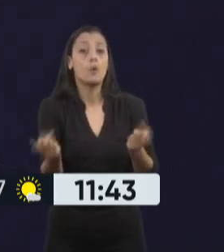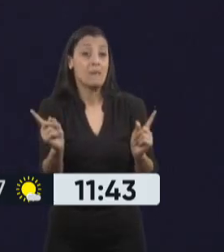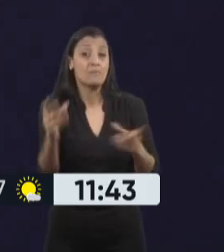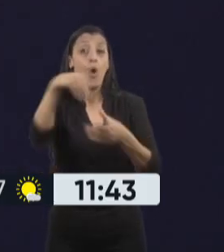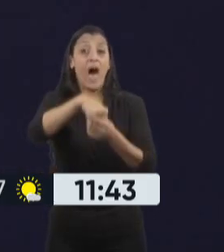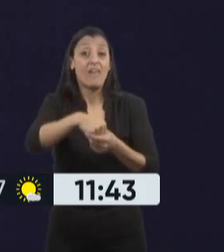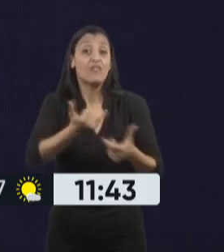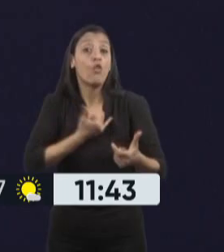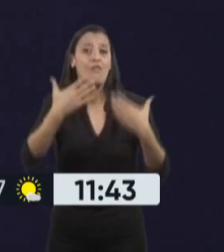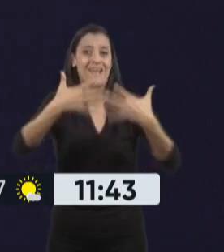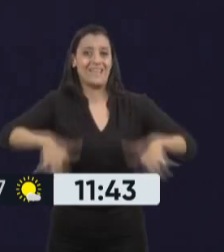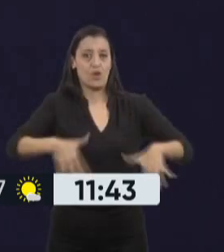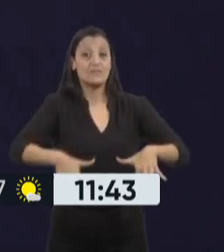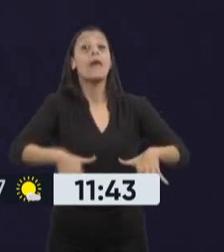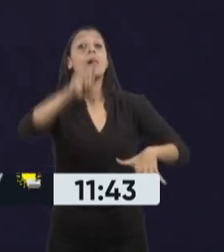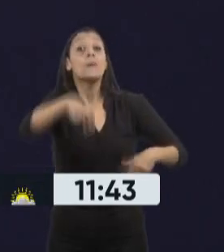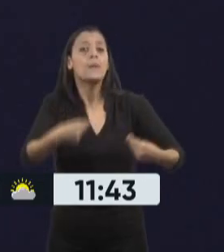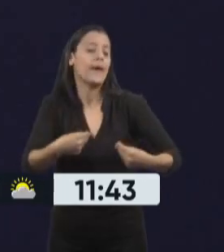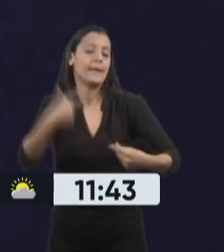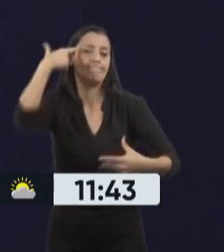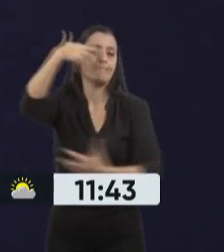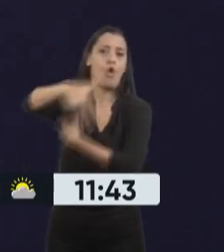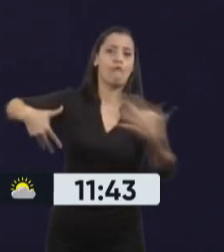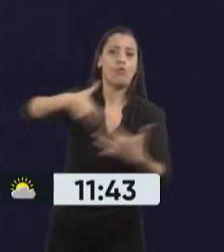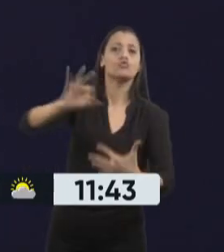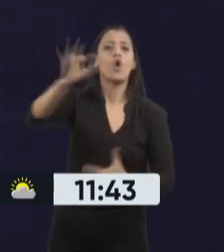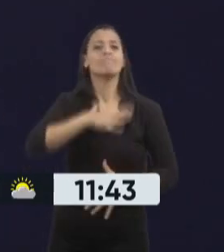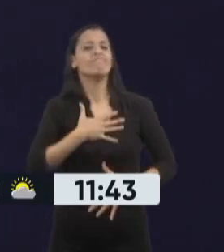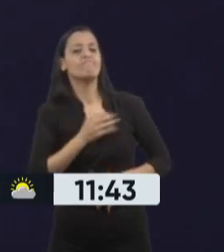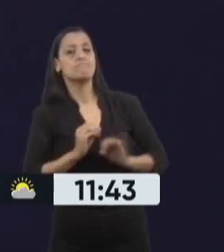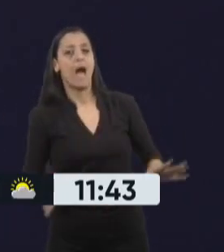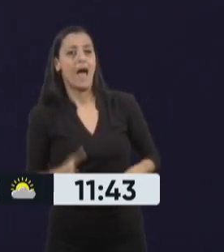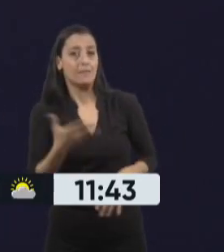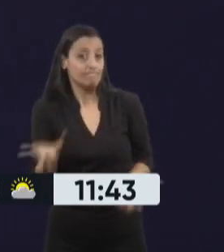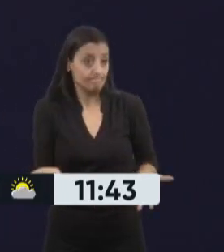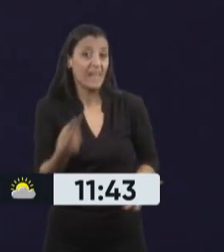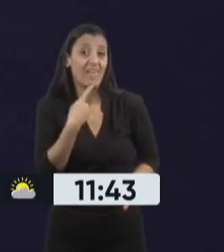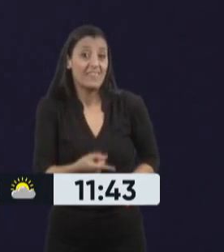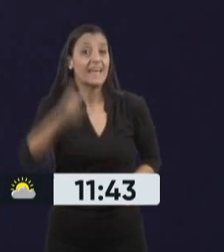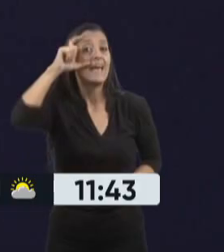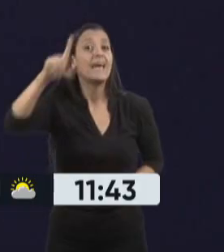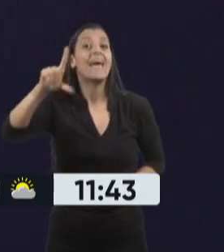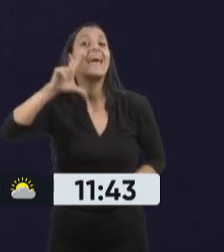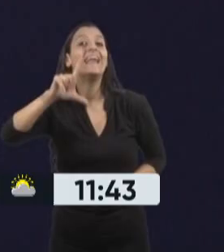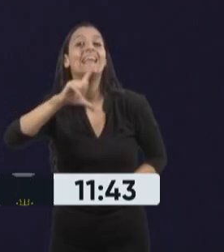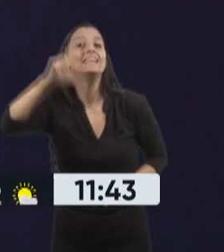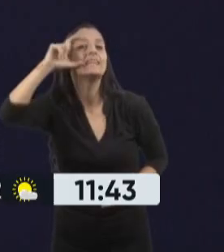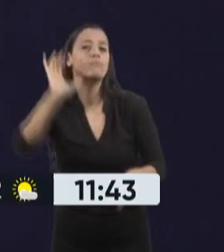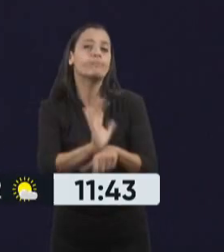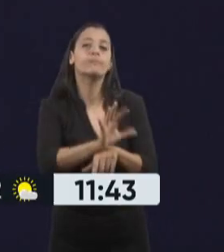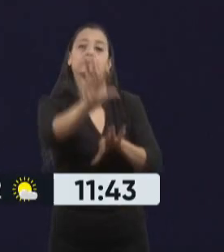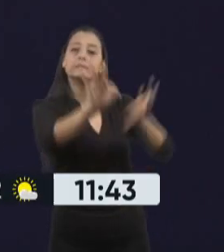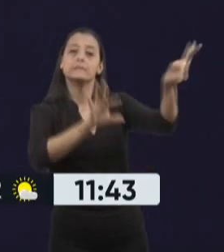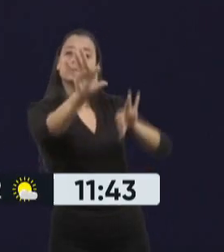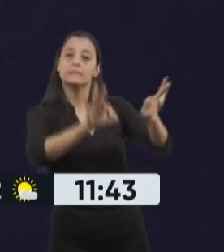Casa Rosada, se generó una confusión o un malestar por mi definición de sala de élite. Élite entendido como siempre